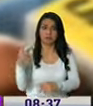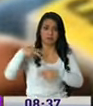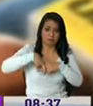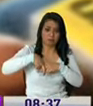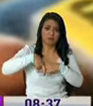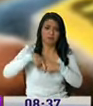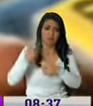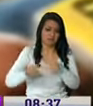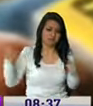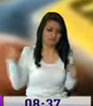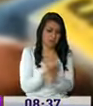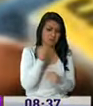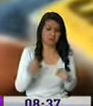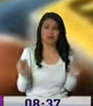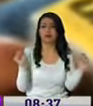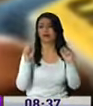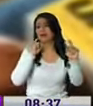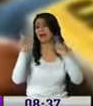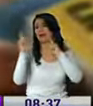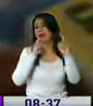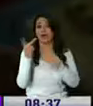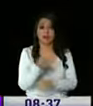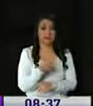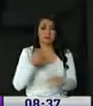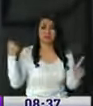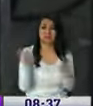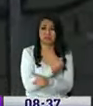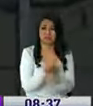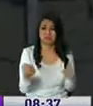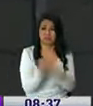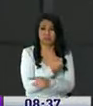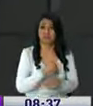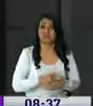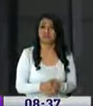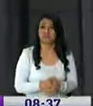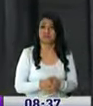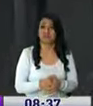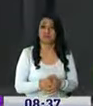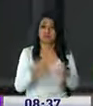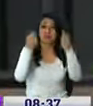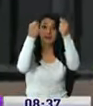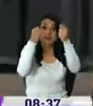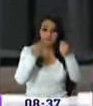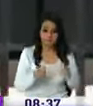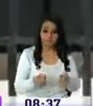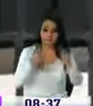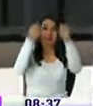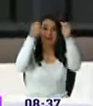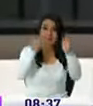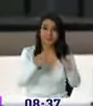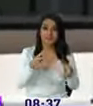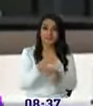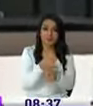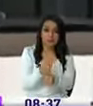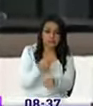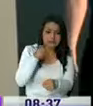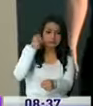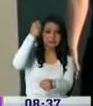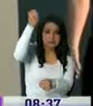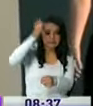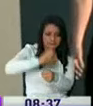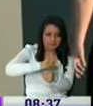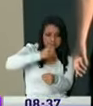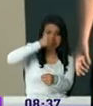estaba golpeando y ya empezaron a golpearnos a las dos. Destruyeron las varillas que suponían alguna seguridad y una vez que tuvieron